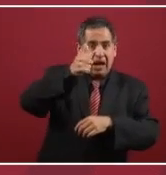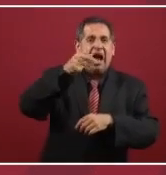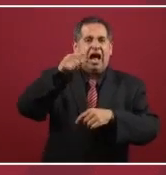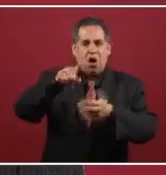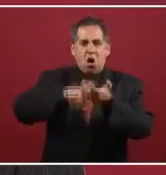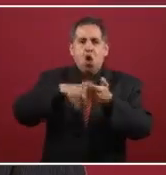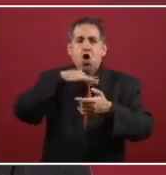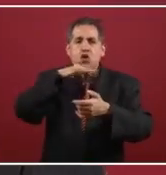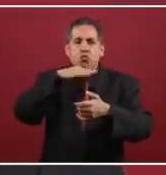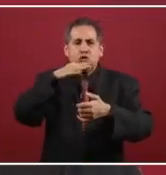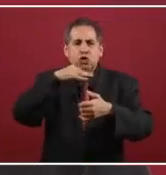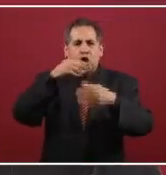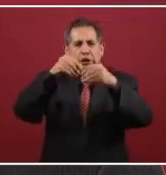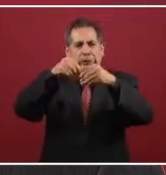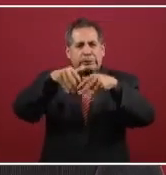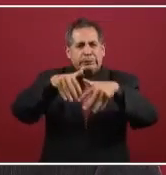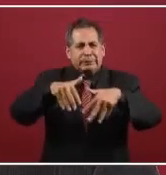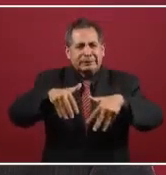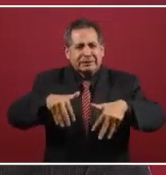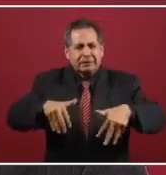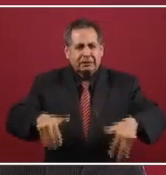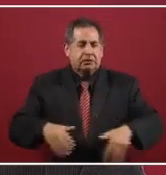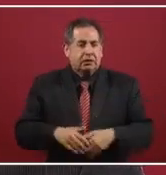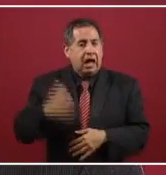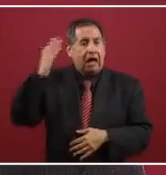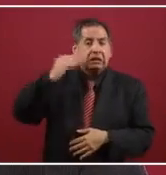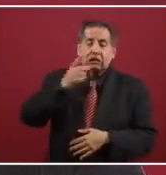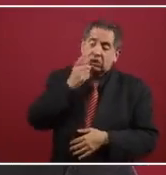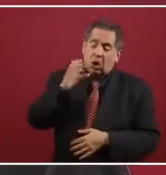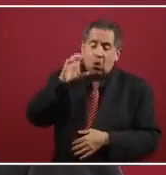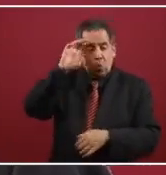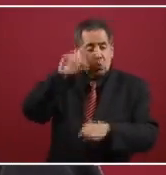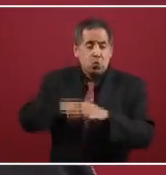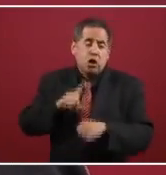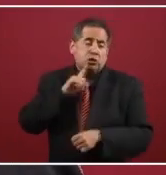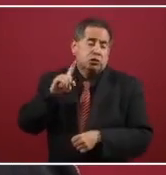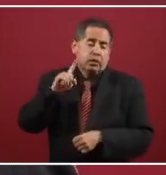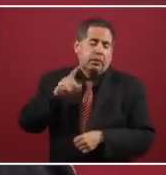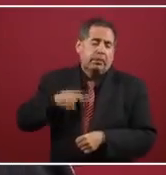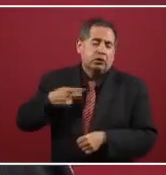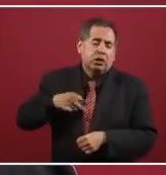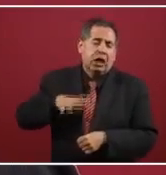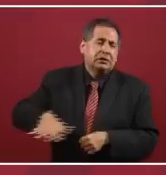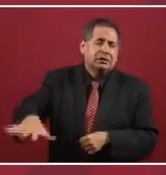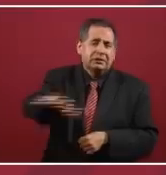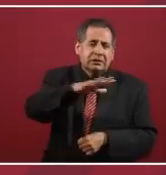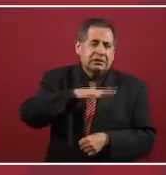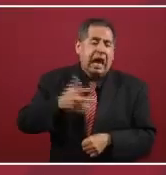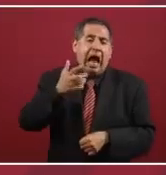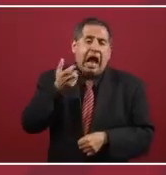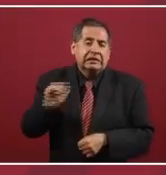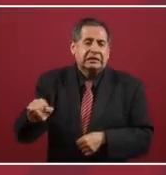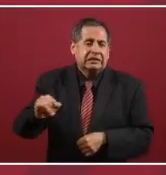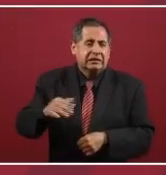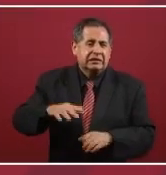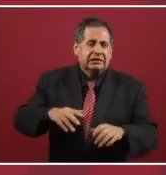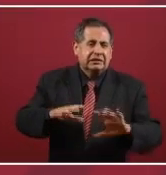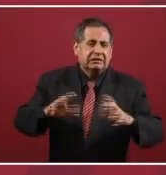sostener, que la corrupción era parte de la cultura del pueblo de México. Eso es un